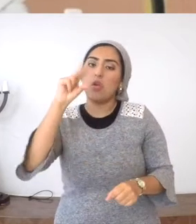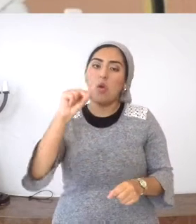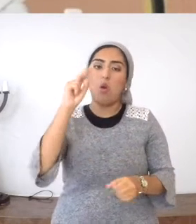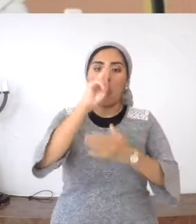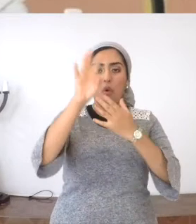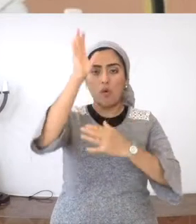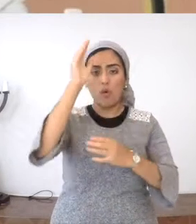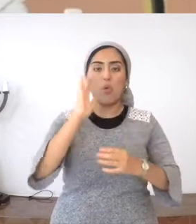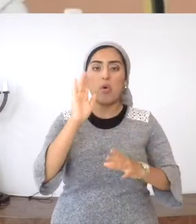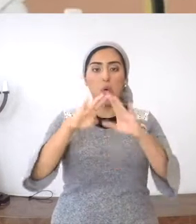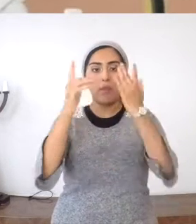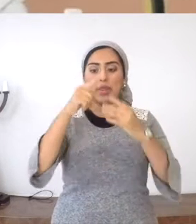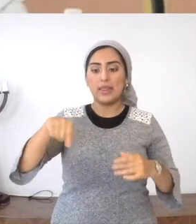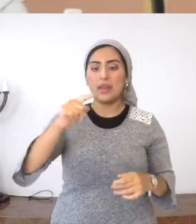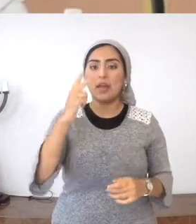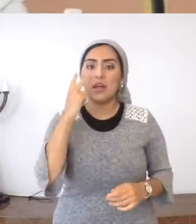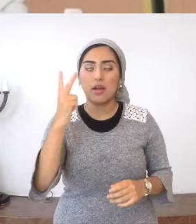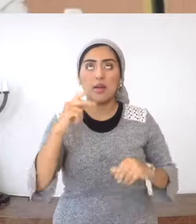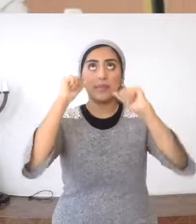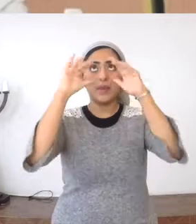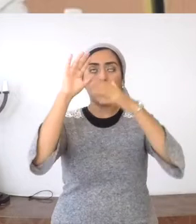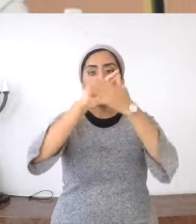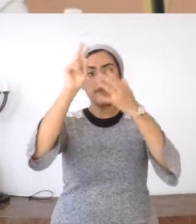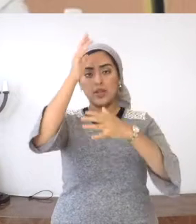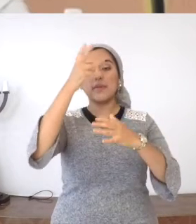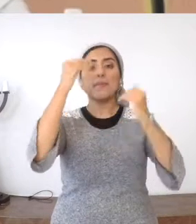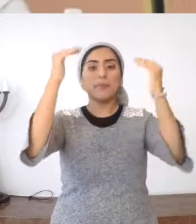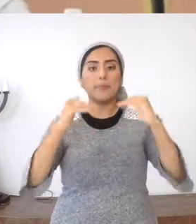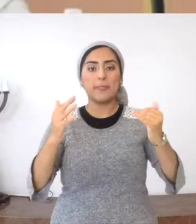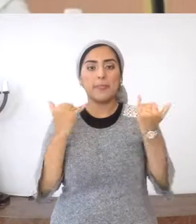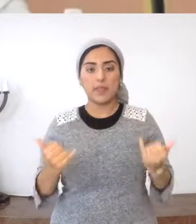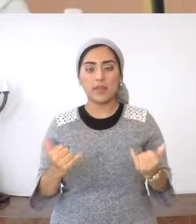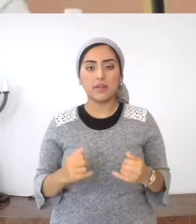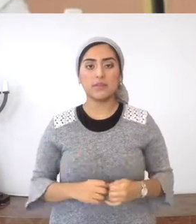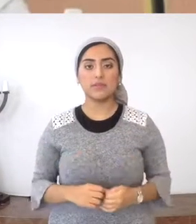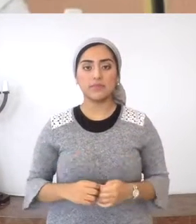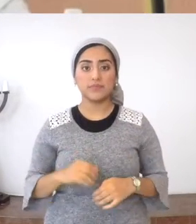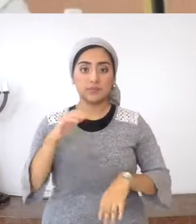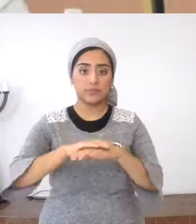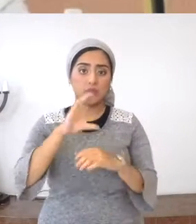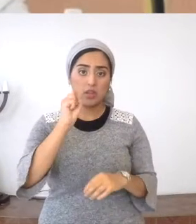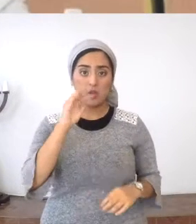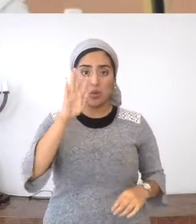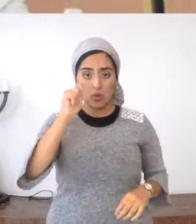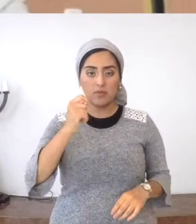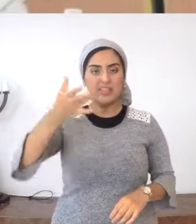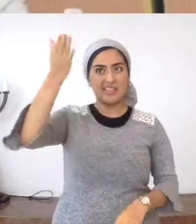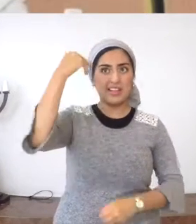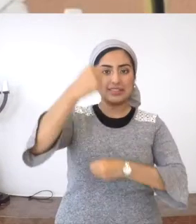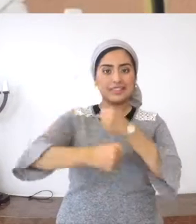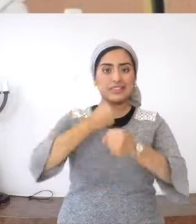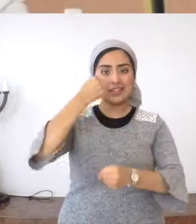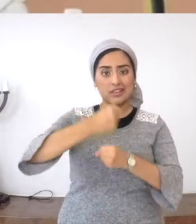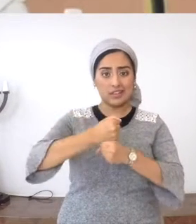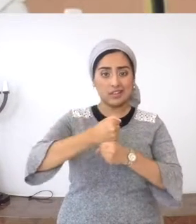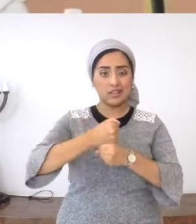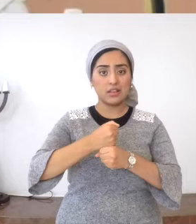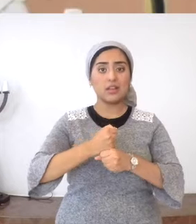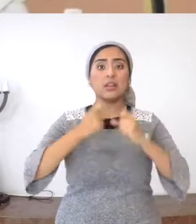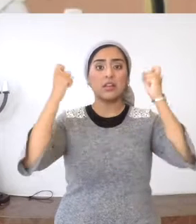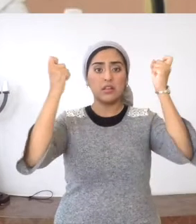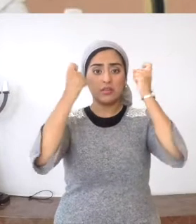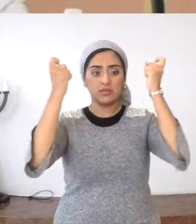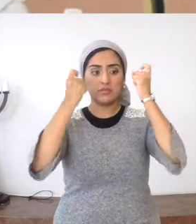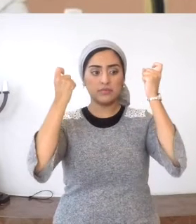catolicismo No El eterno Les va a abrir los ojos Bendito es el abacados Ahora En Sukkot Del año